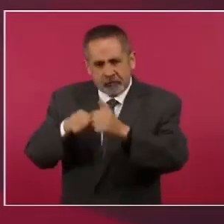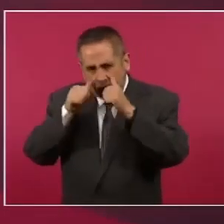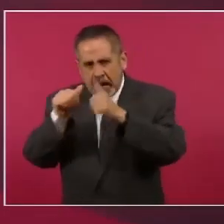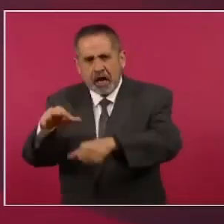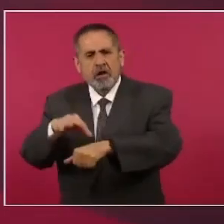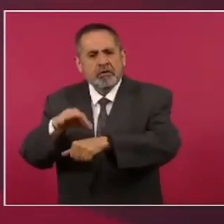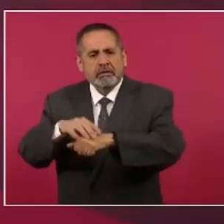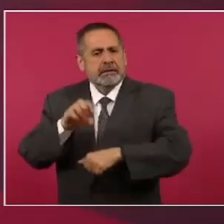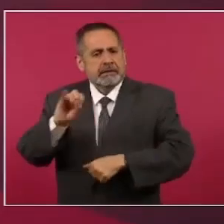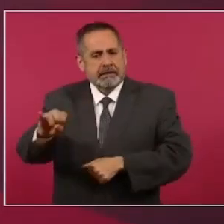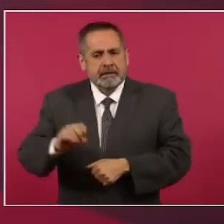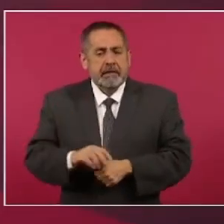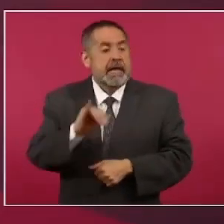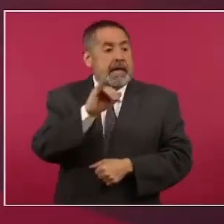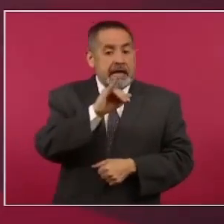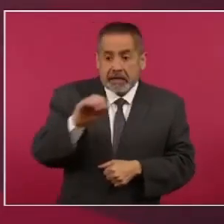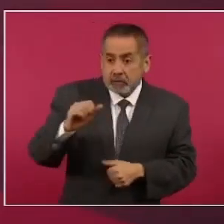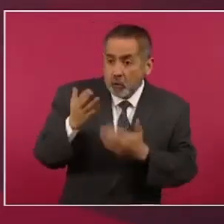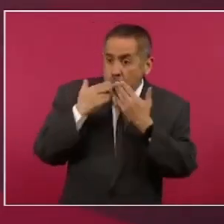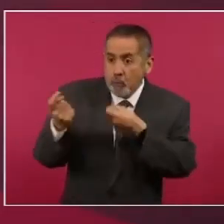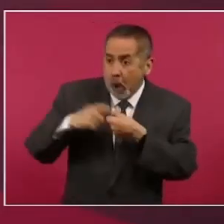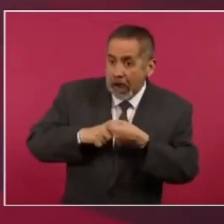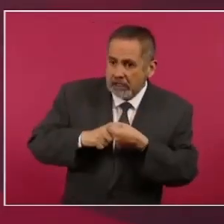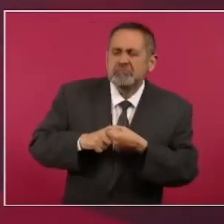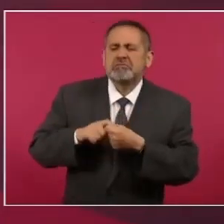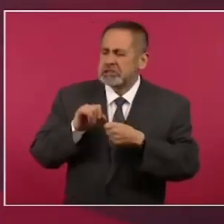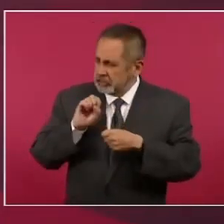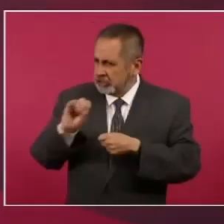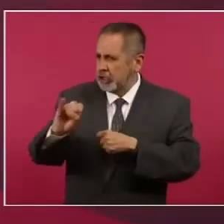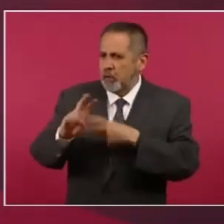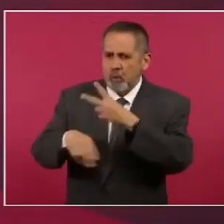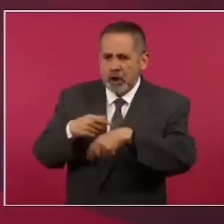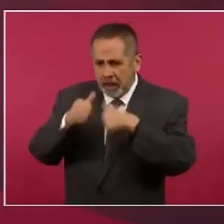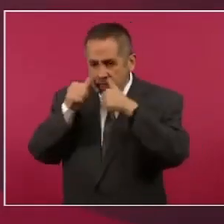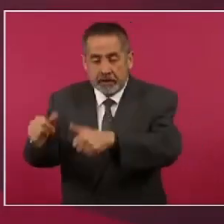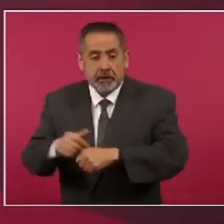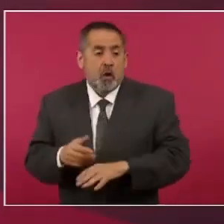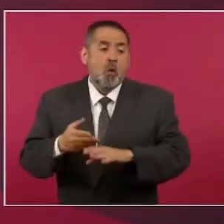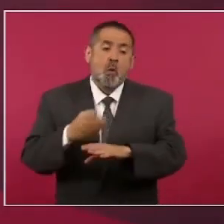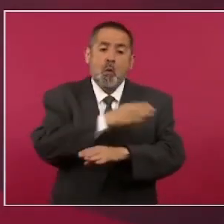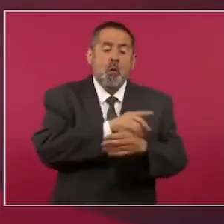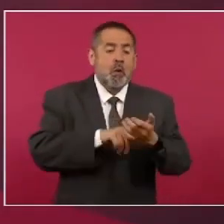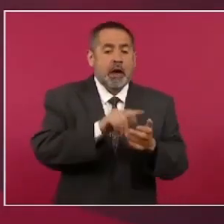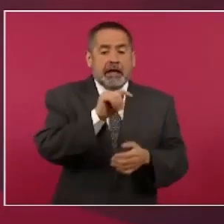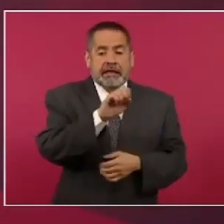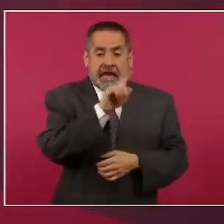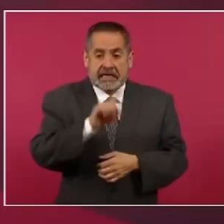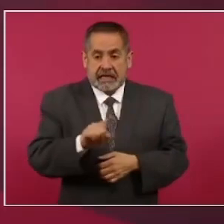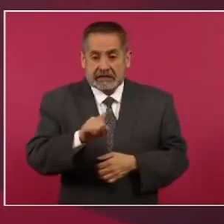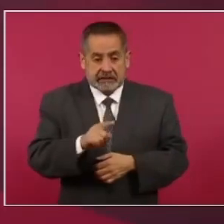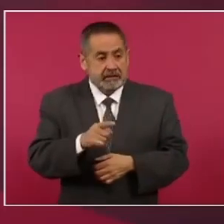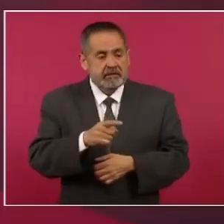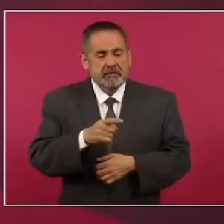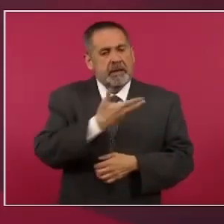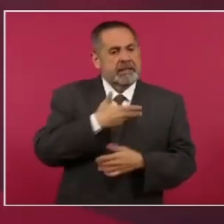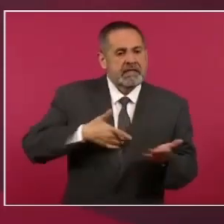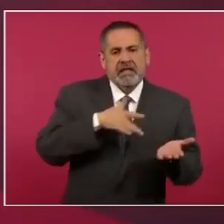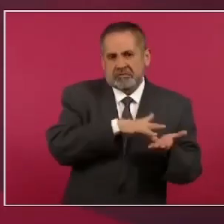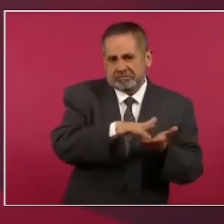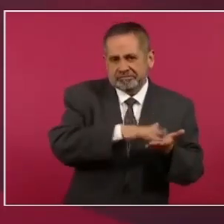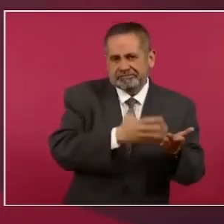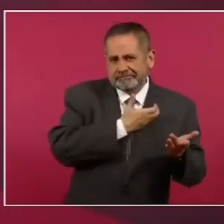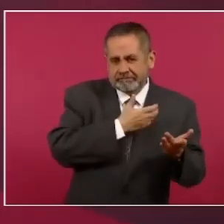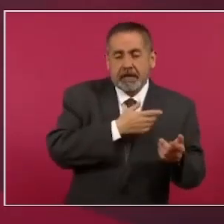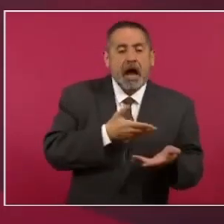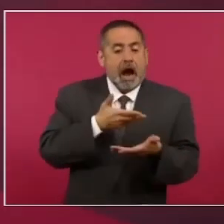El IMSS para los que no tienen IMSS. Si en los primeros años García Telles recibió todo el respaldo del presidente para salvar este proyecto